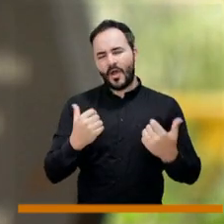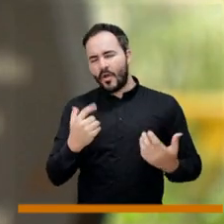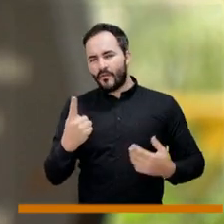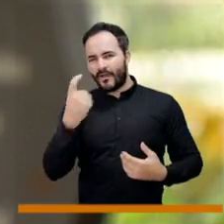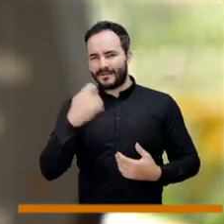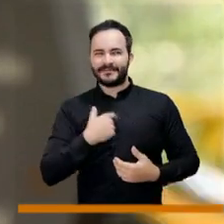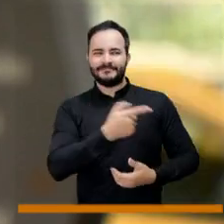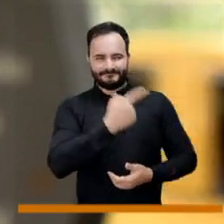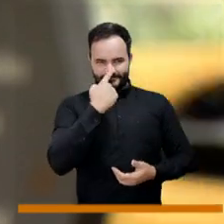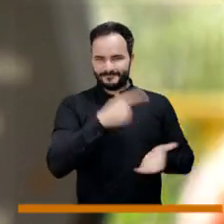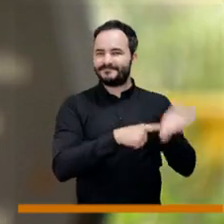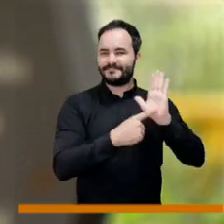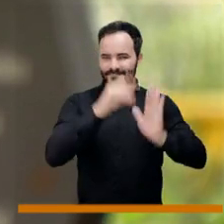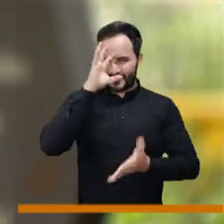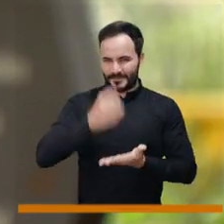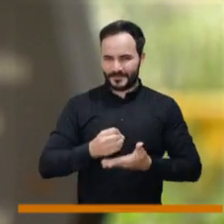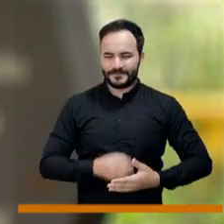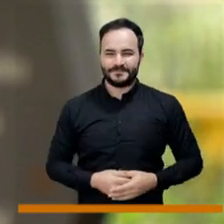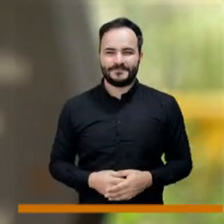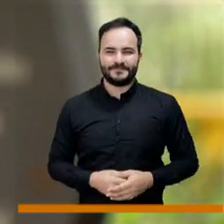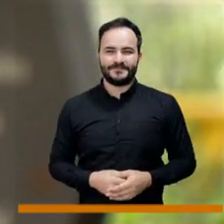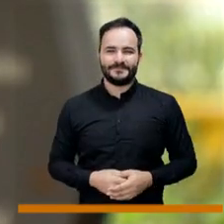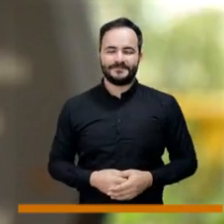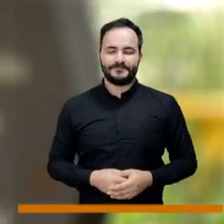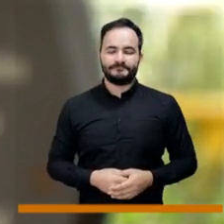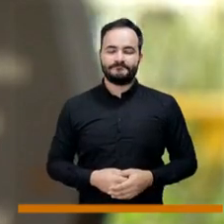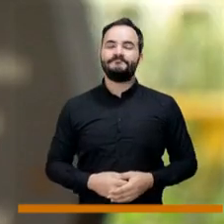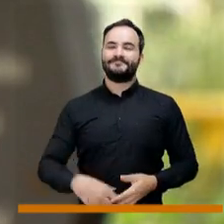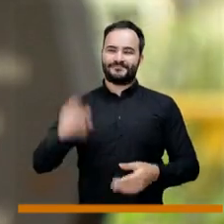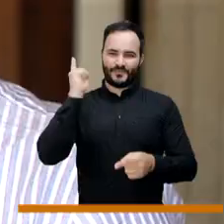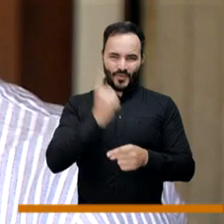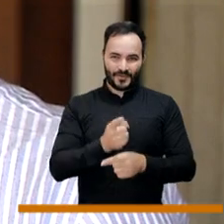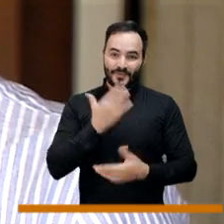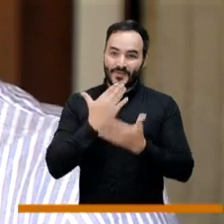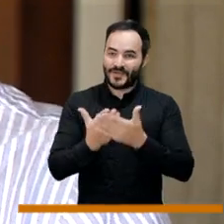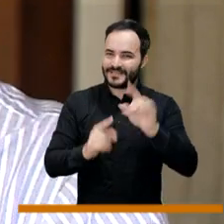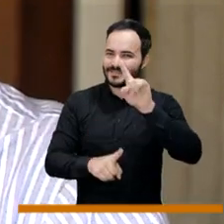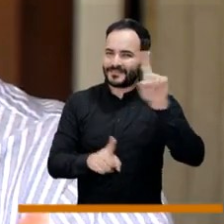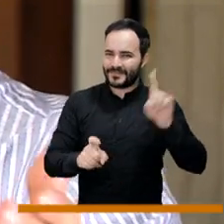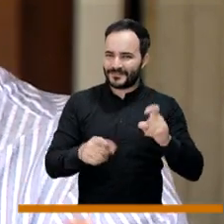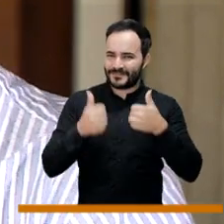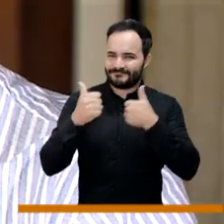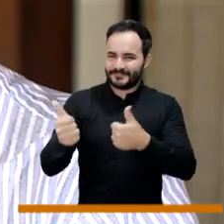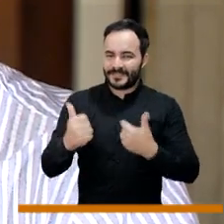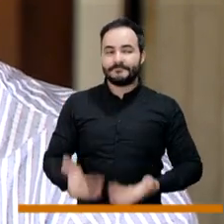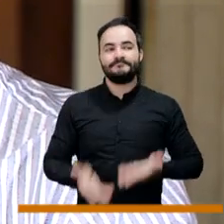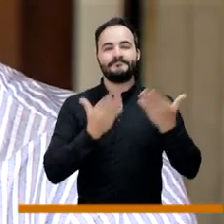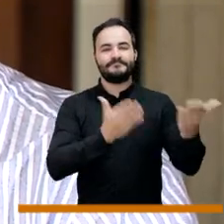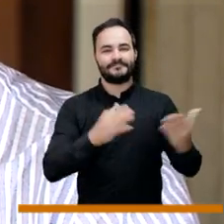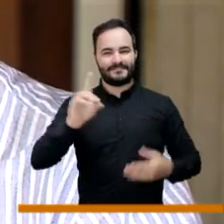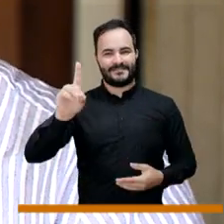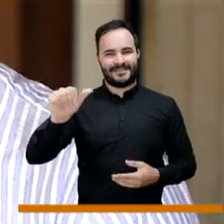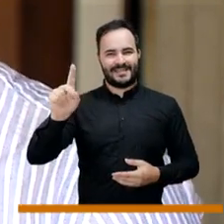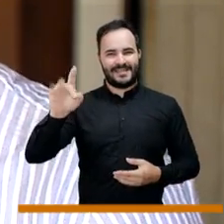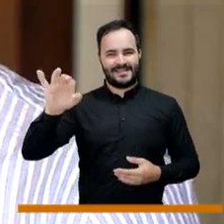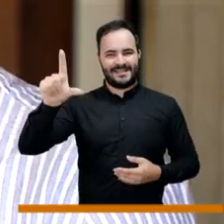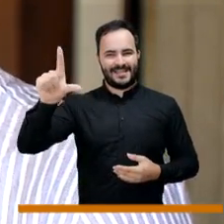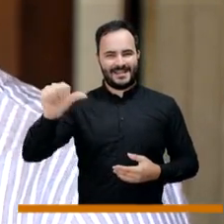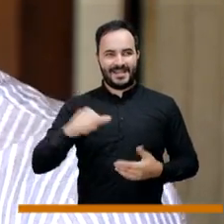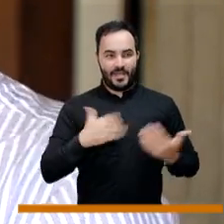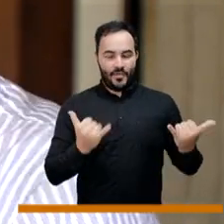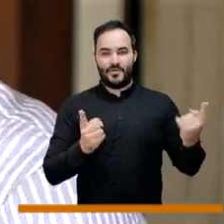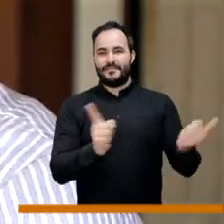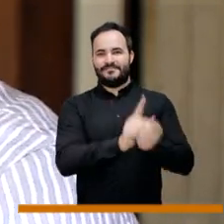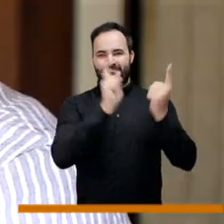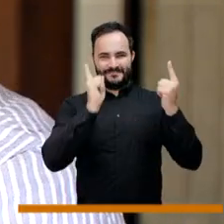Nosotros continuamos con más de Frente a la Gente. Sigan con nosotros. Catherine, precisamente esa es la pregunta y yo se la voy a